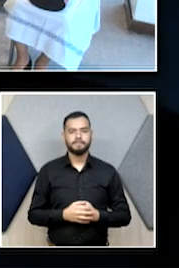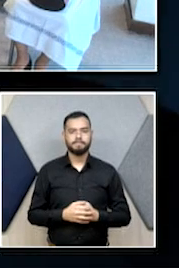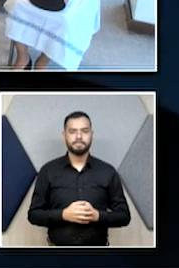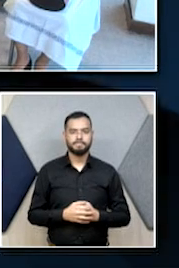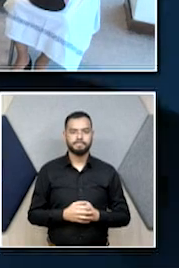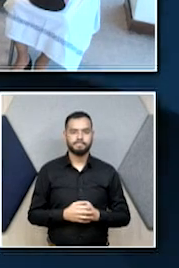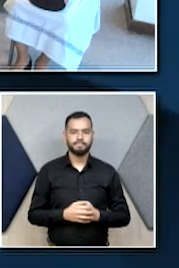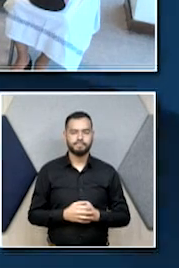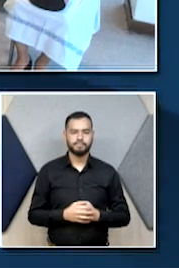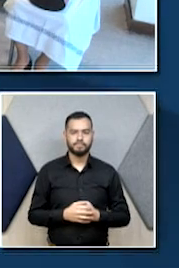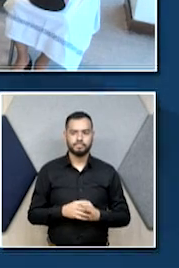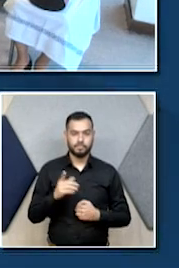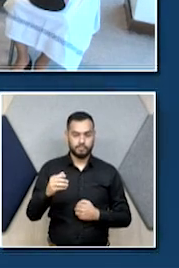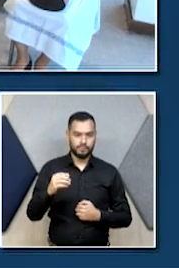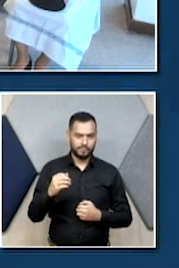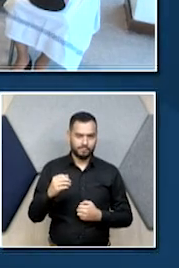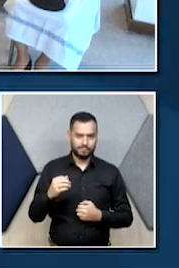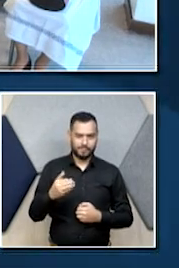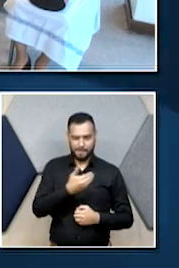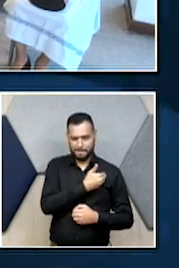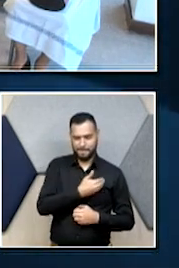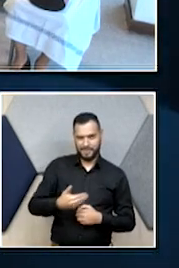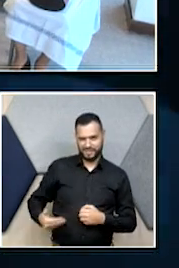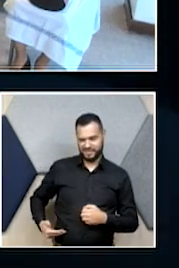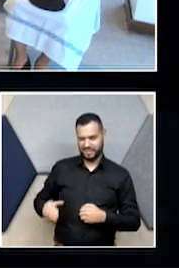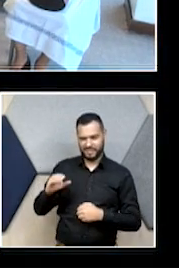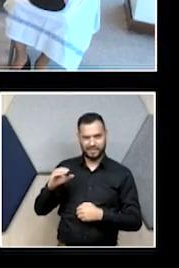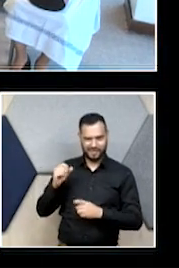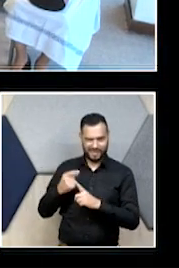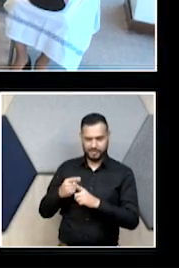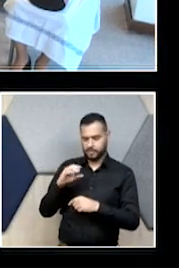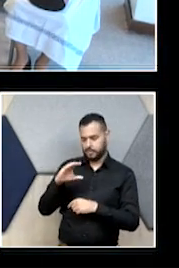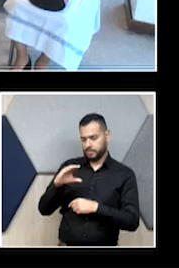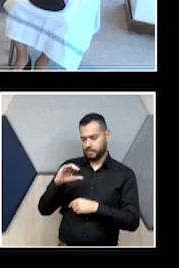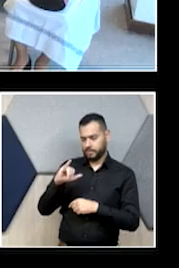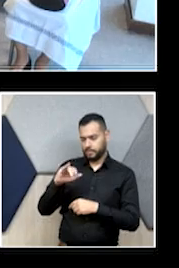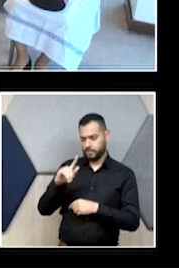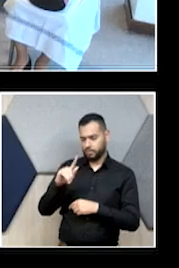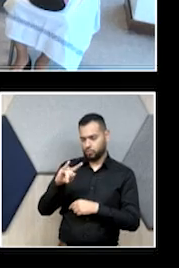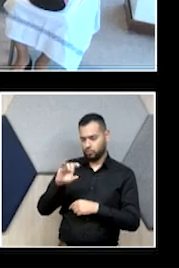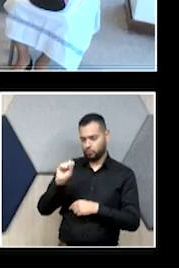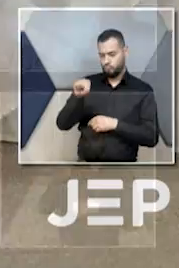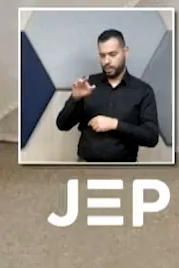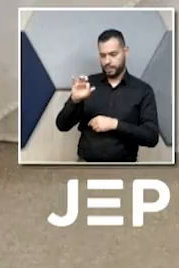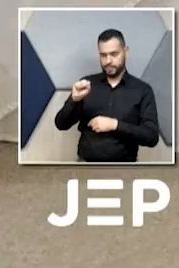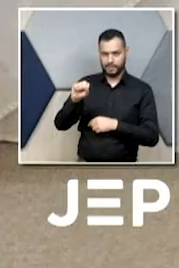al presidente Cifuentes, ¿sí?, a nuestra vicepresidenta,